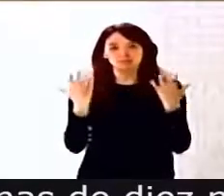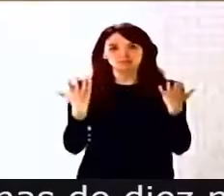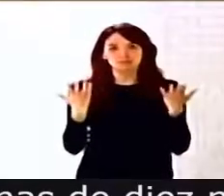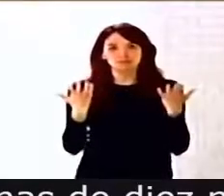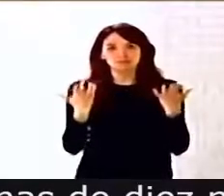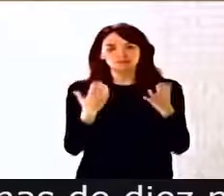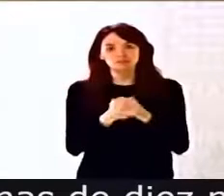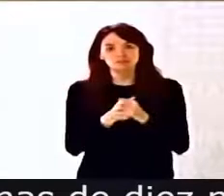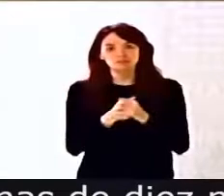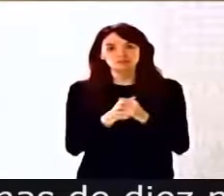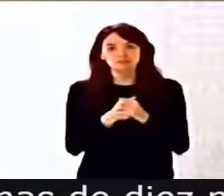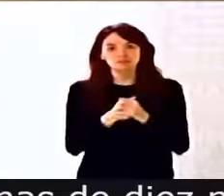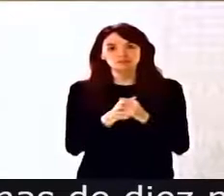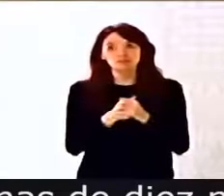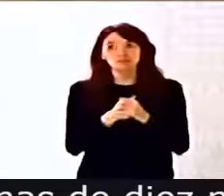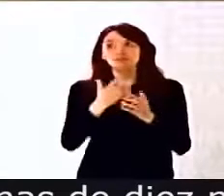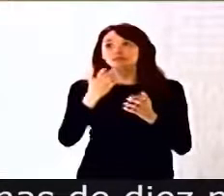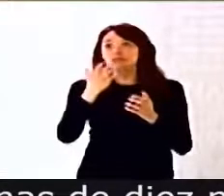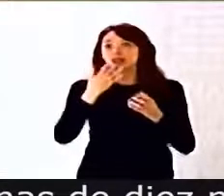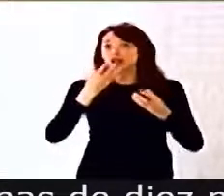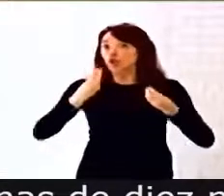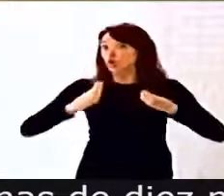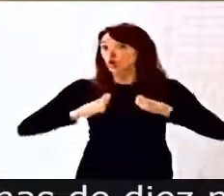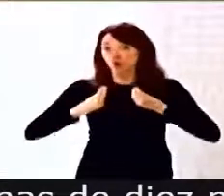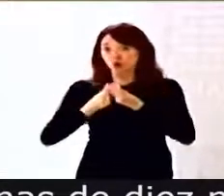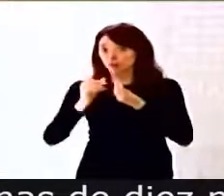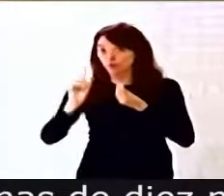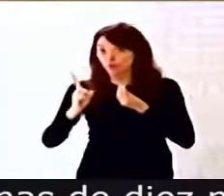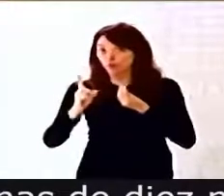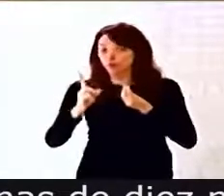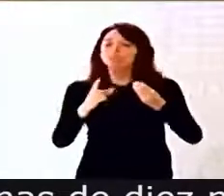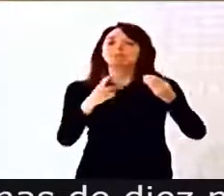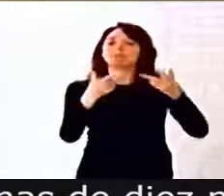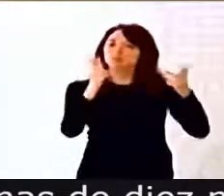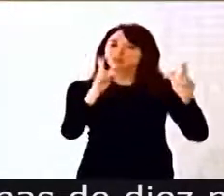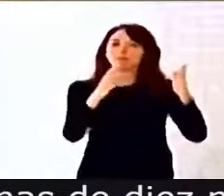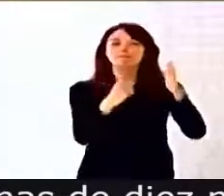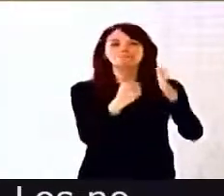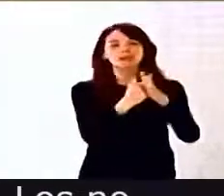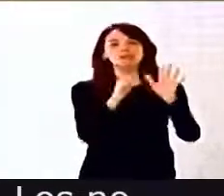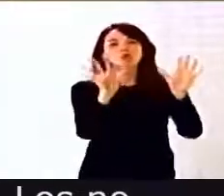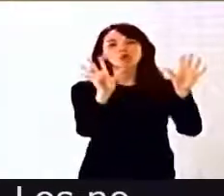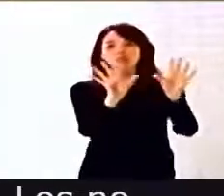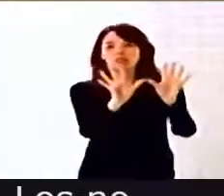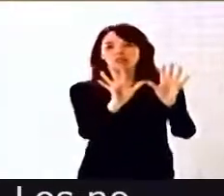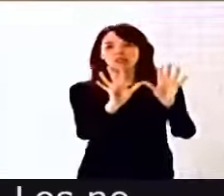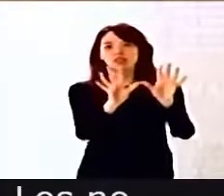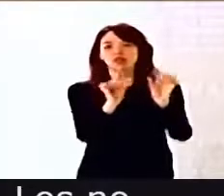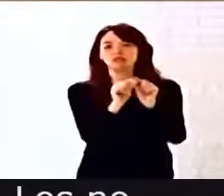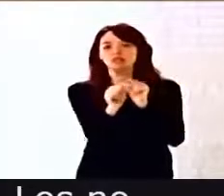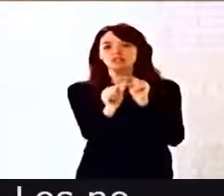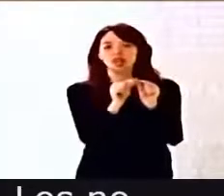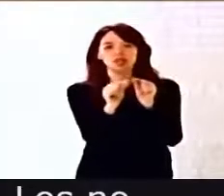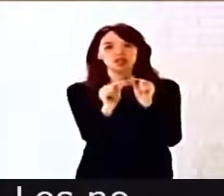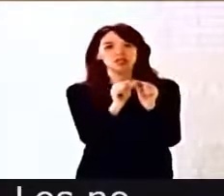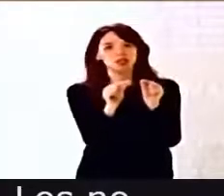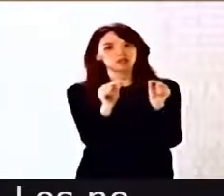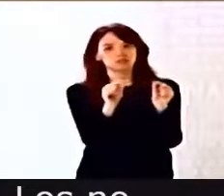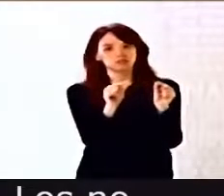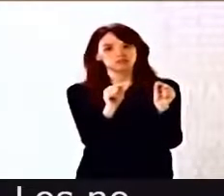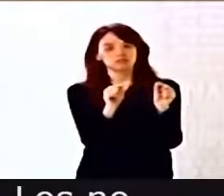tanto, los no convivientes hasta en un grupo de 10 personas, manteniendo las distancias de seguridad